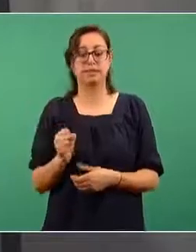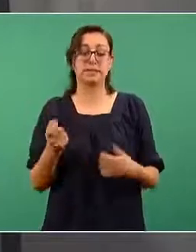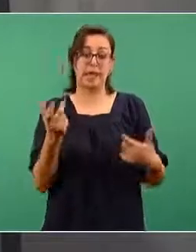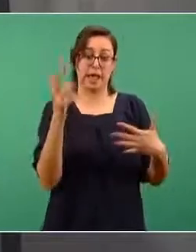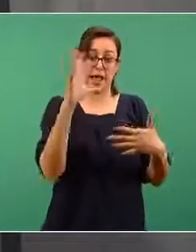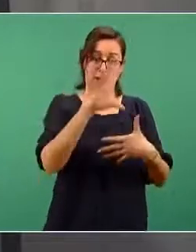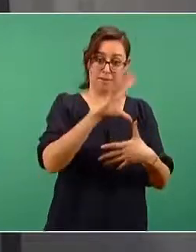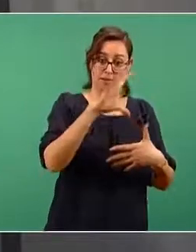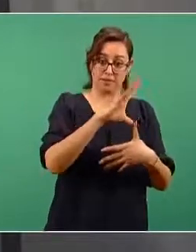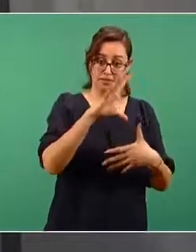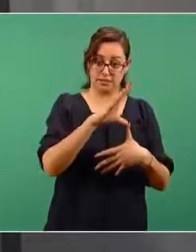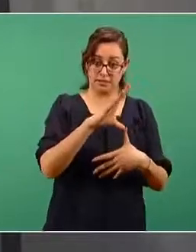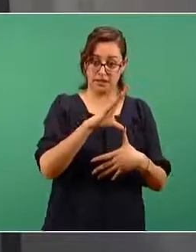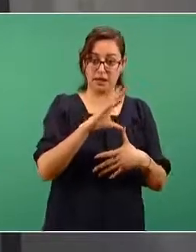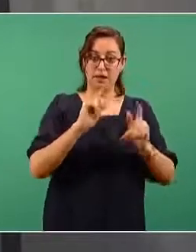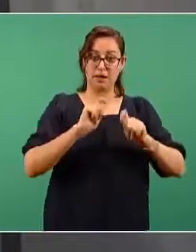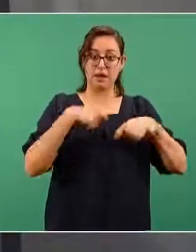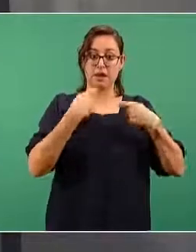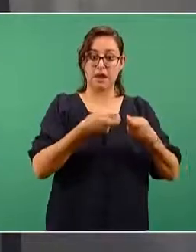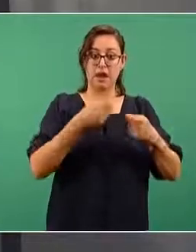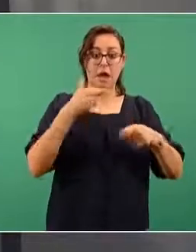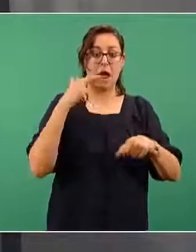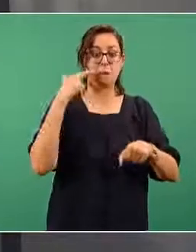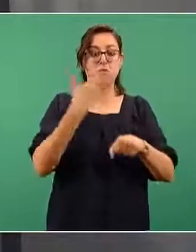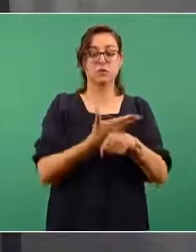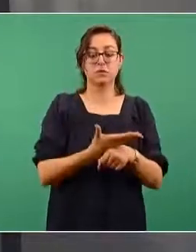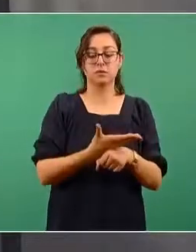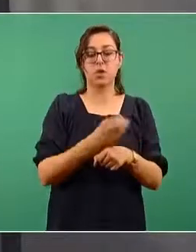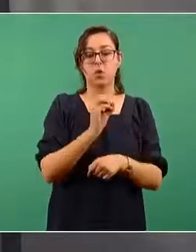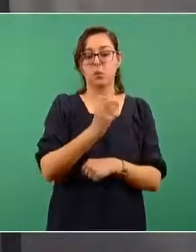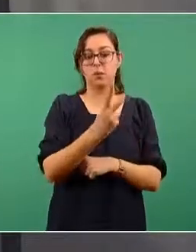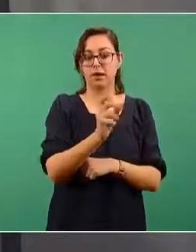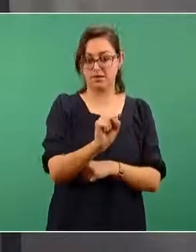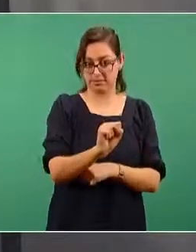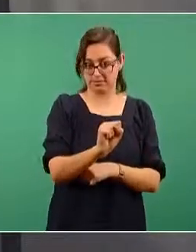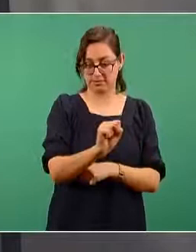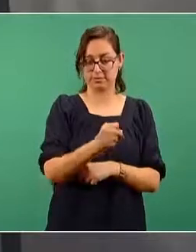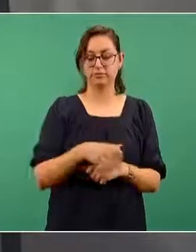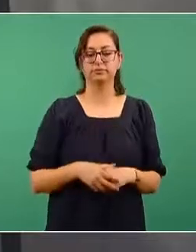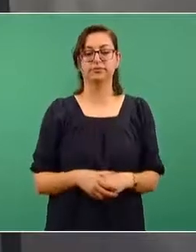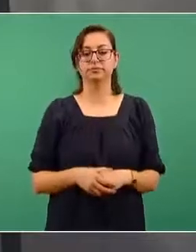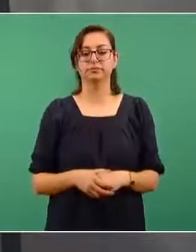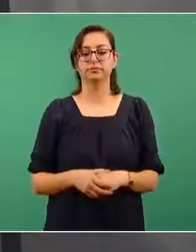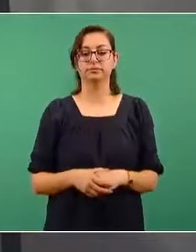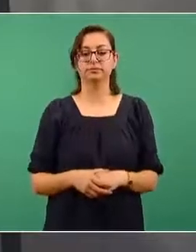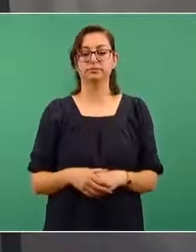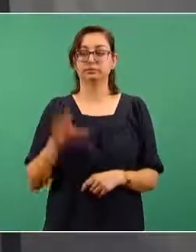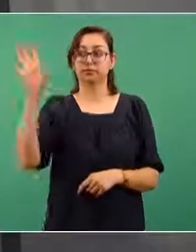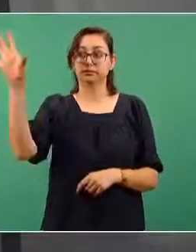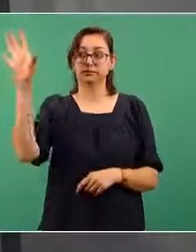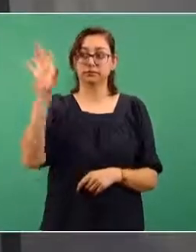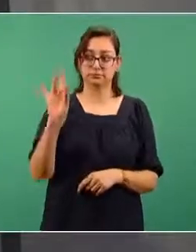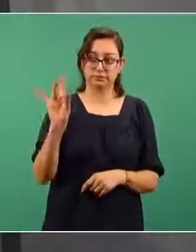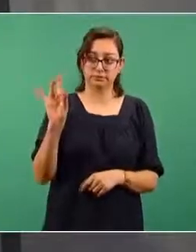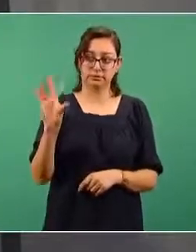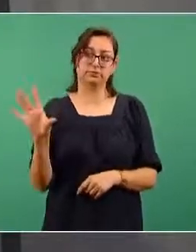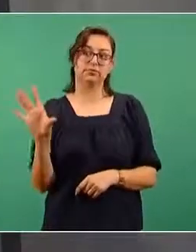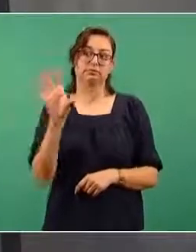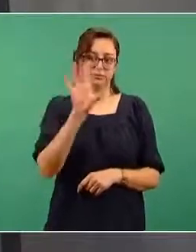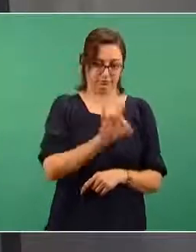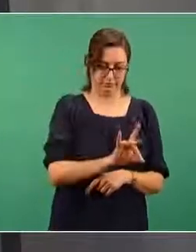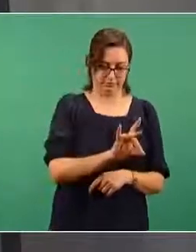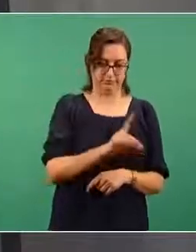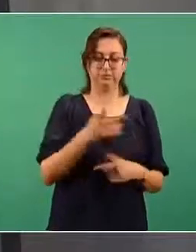a través de la Organización Panamericana de la Salud. Y de acuerdo con un mecanismo solidario, se van